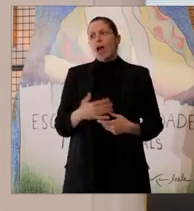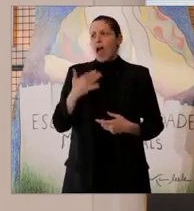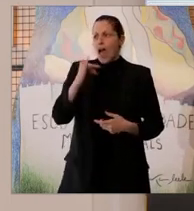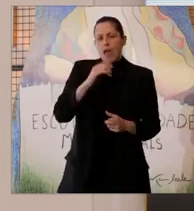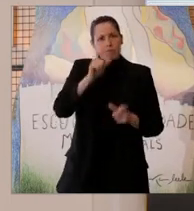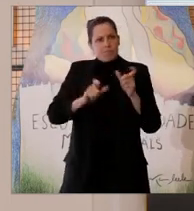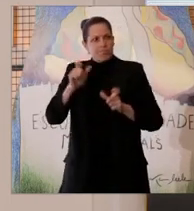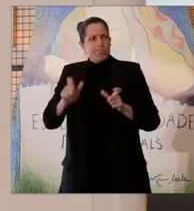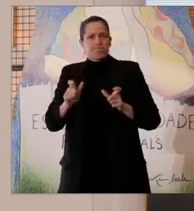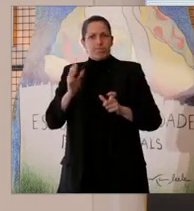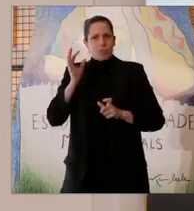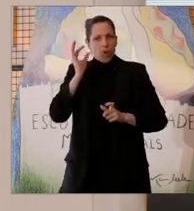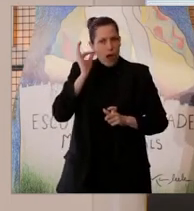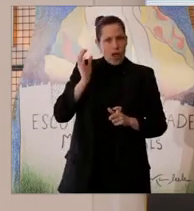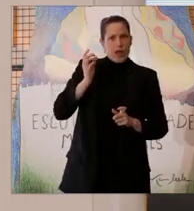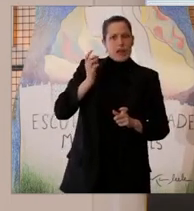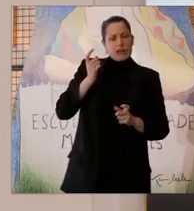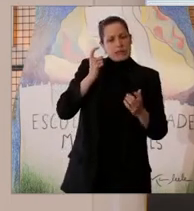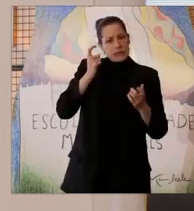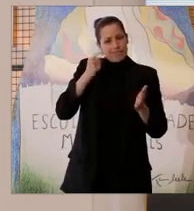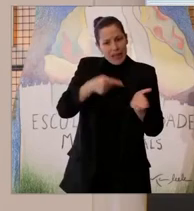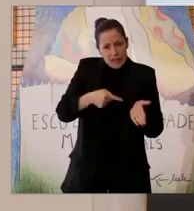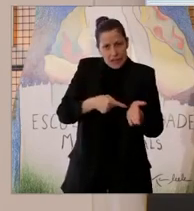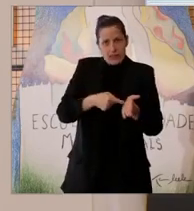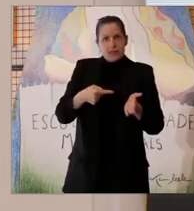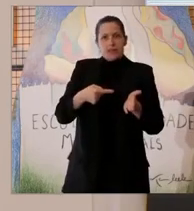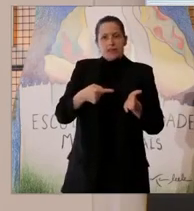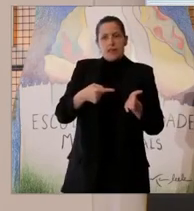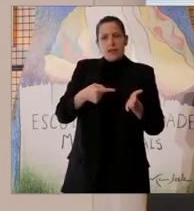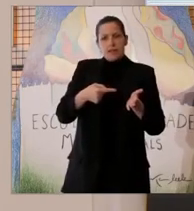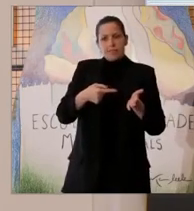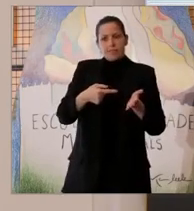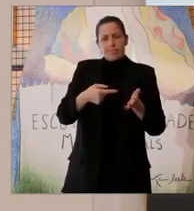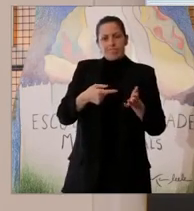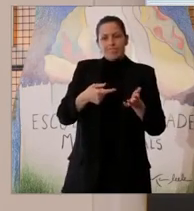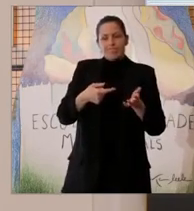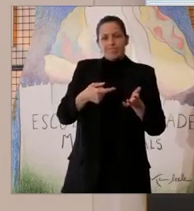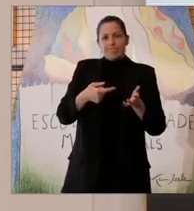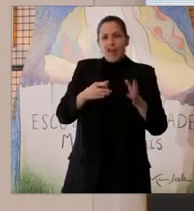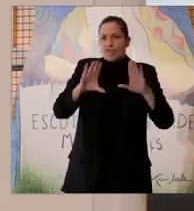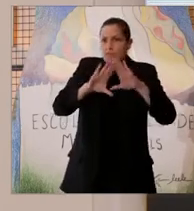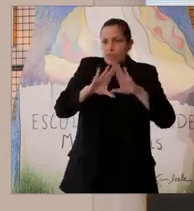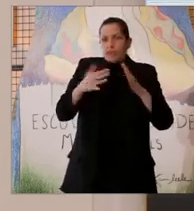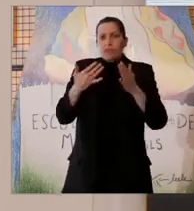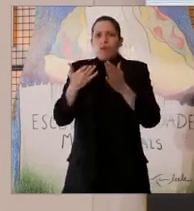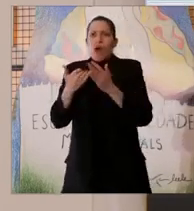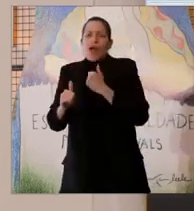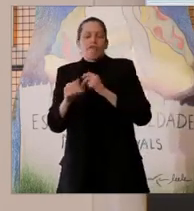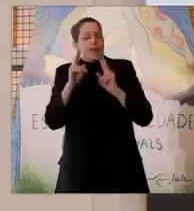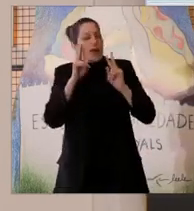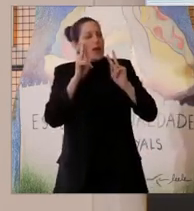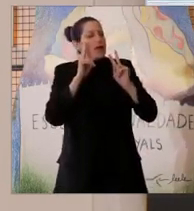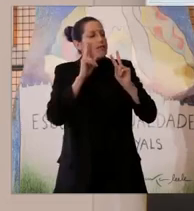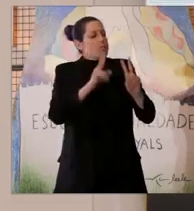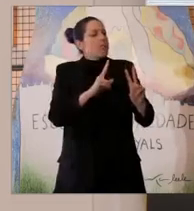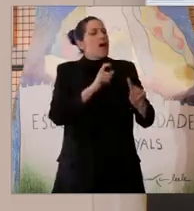y mujeres feministas que te ven como como un sector aparte tu opinión vale las